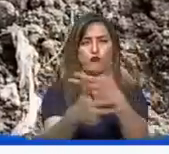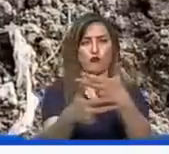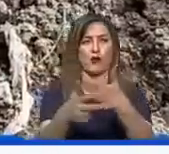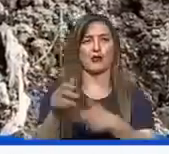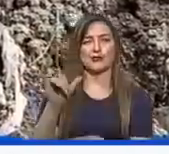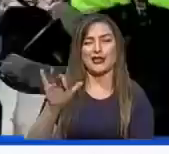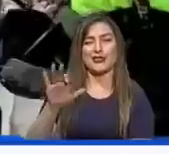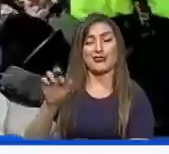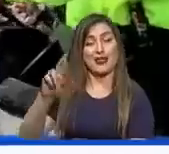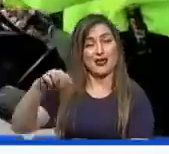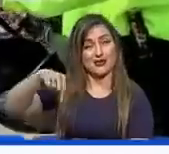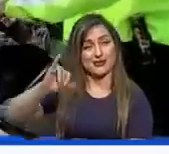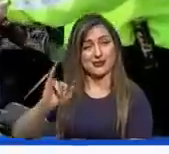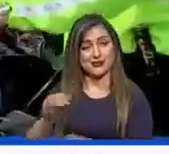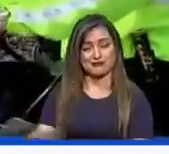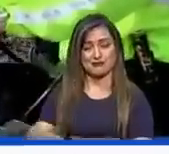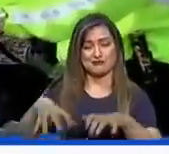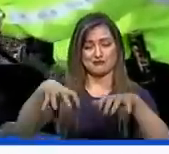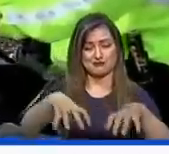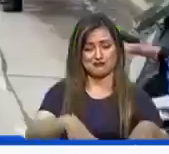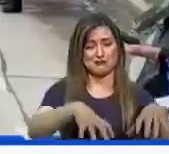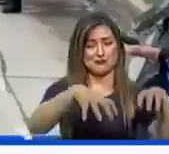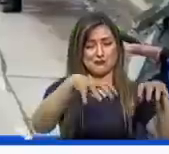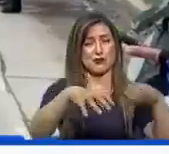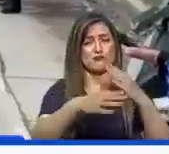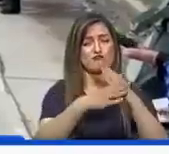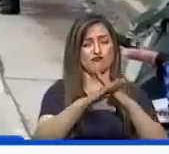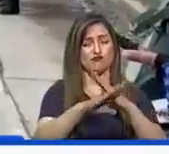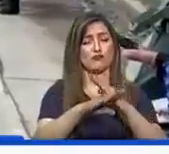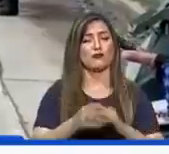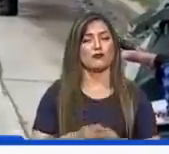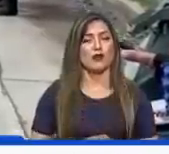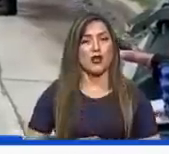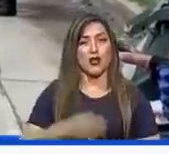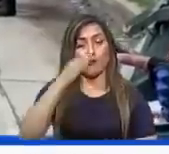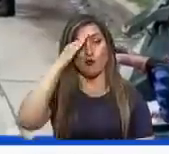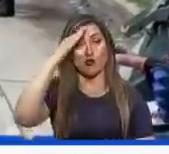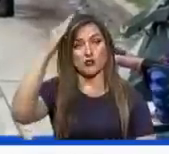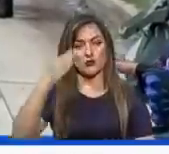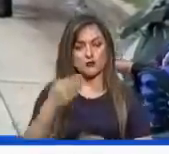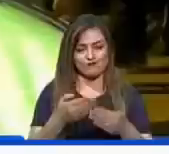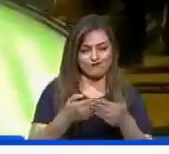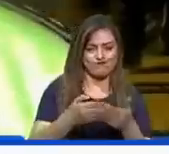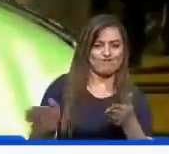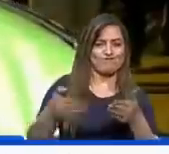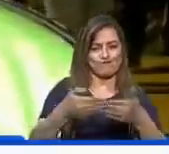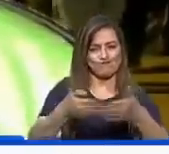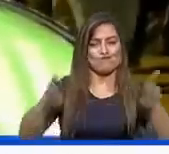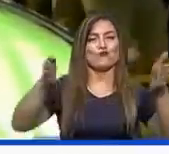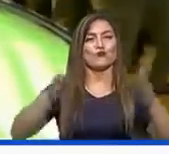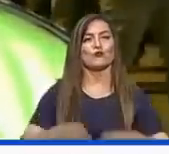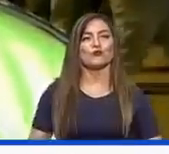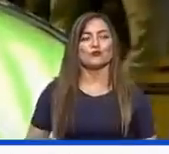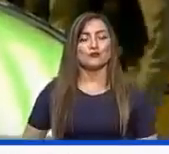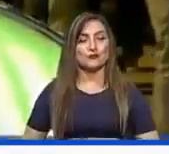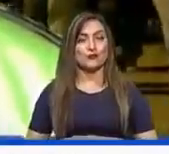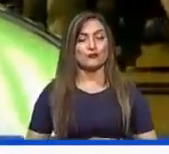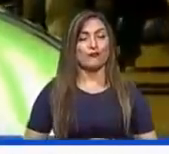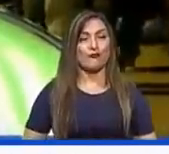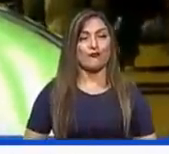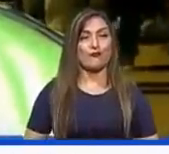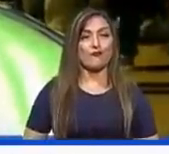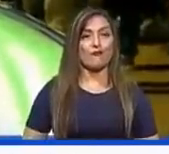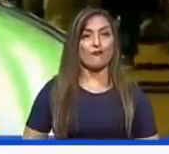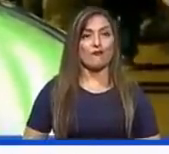colocó tierra y rocas la fuerza del orden logró habilitar el paso vehícular si es que es necesario nosotros como